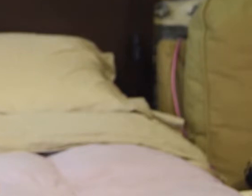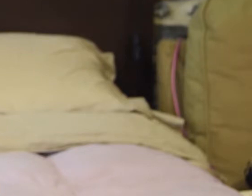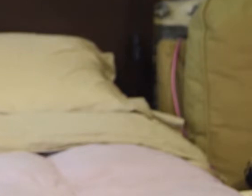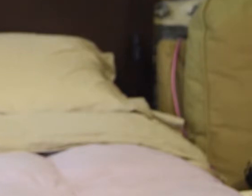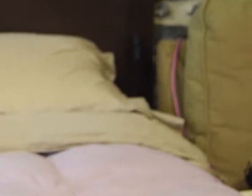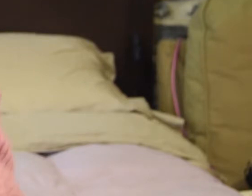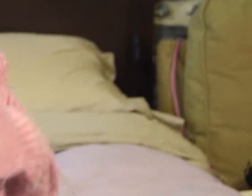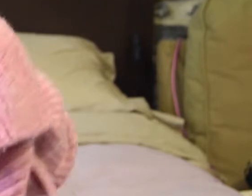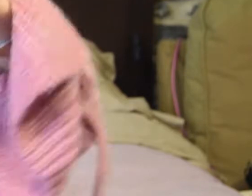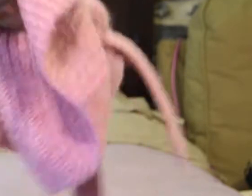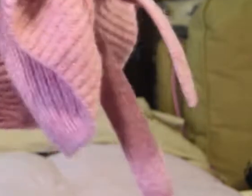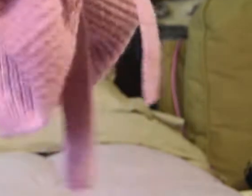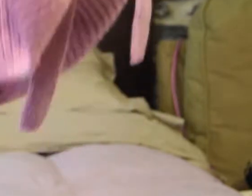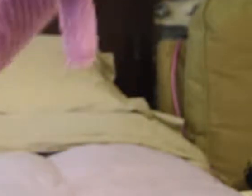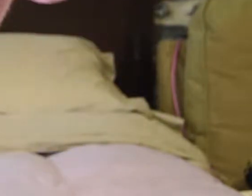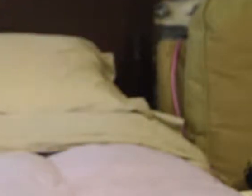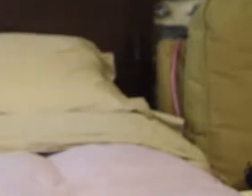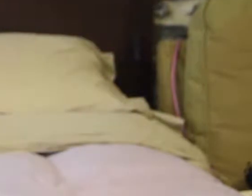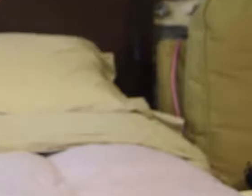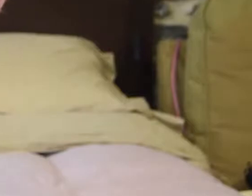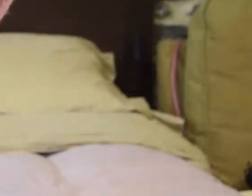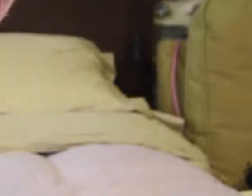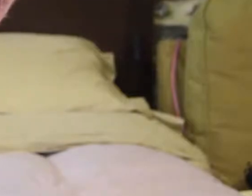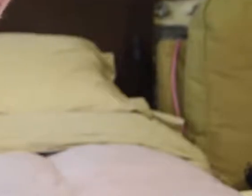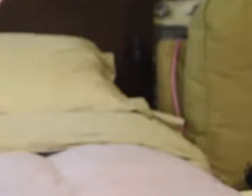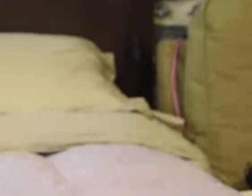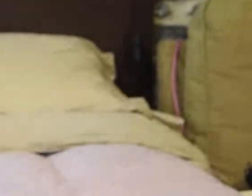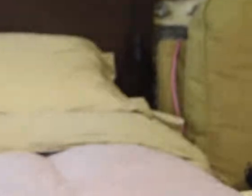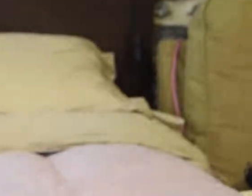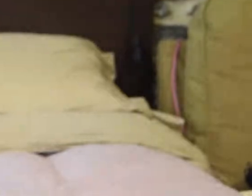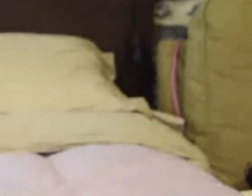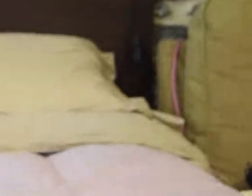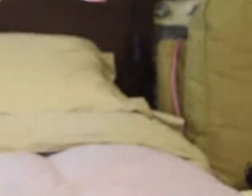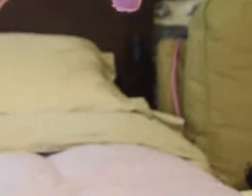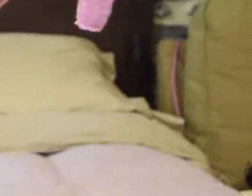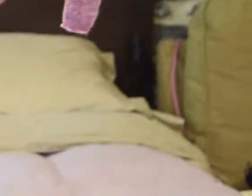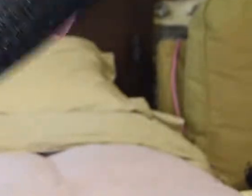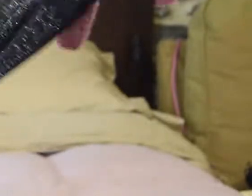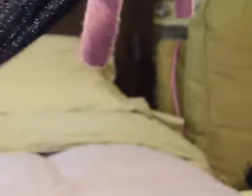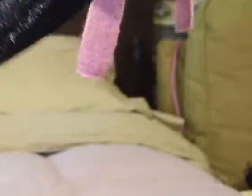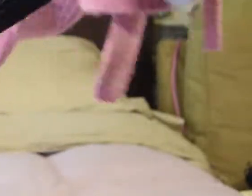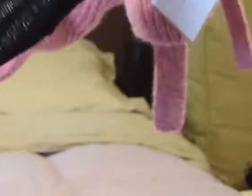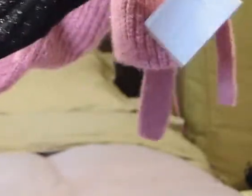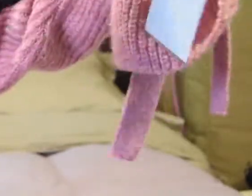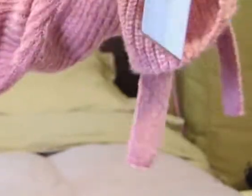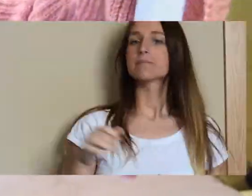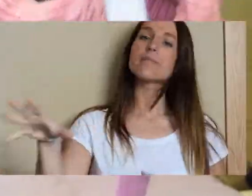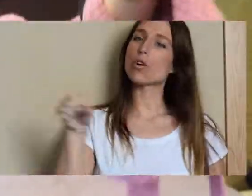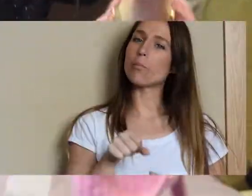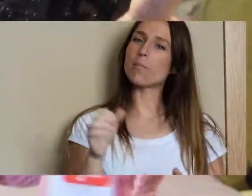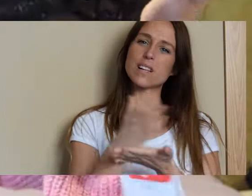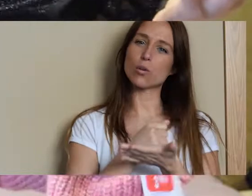,99. Estos sí que son gangas de las de ahora, que si te gusta algo de lo que hay... Es que triunfas.